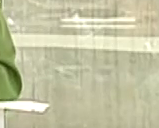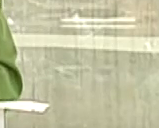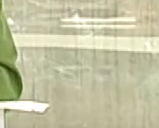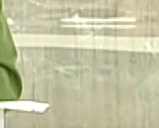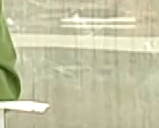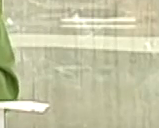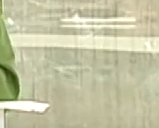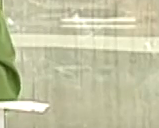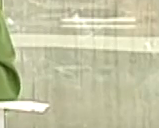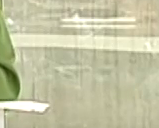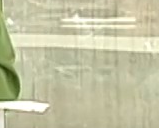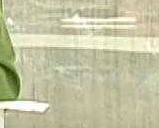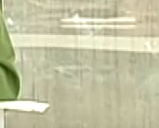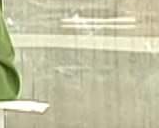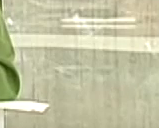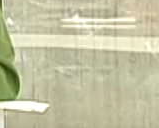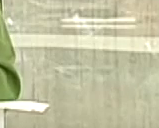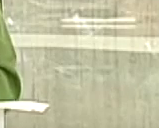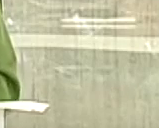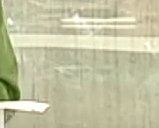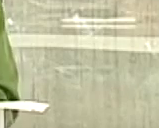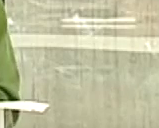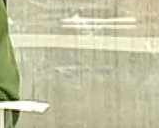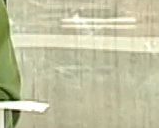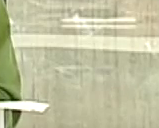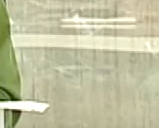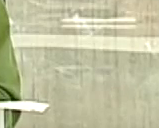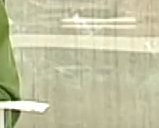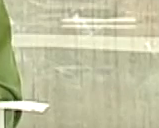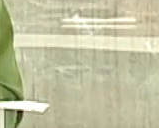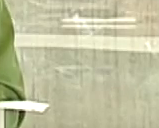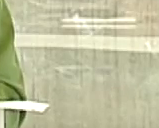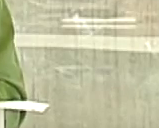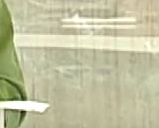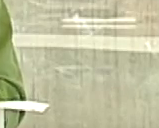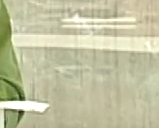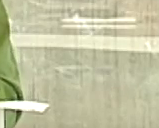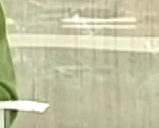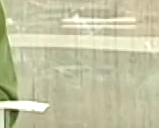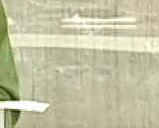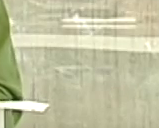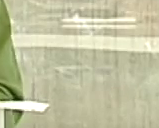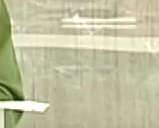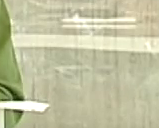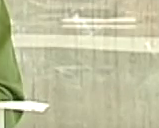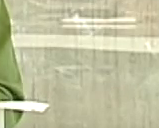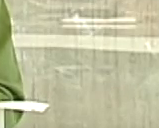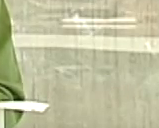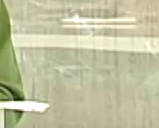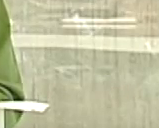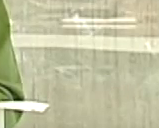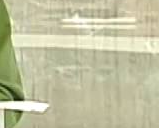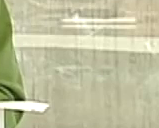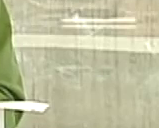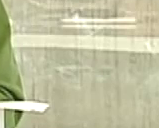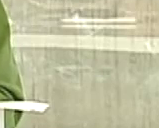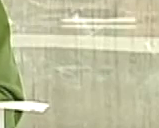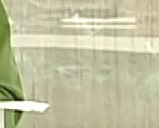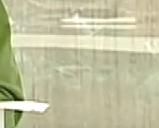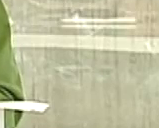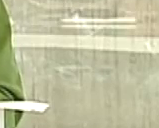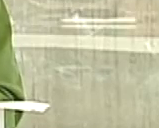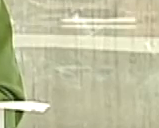¿Qué le queda a uno? Perseverar, luchar y vencer. Vamos pendiente con el Zulia. Por allá está Omar